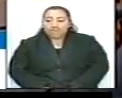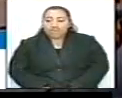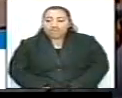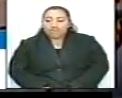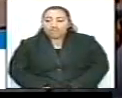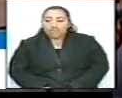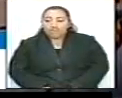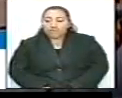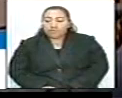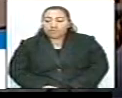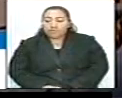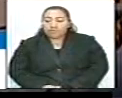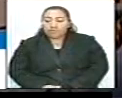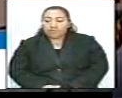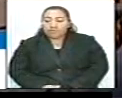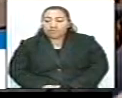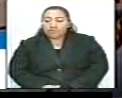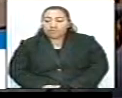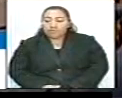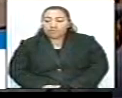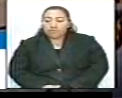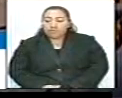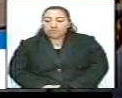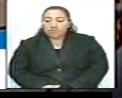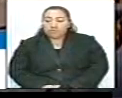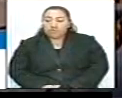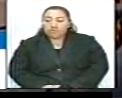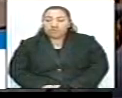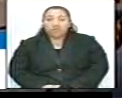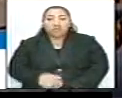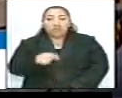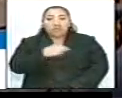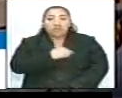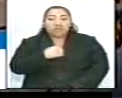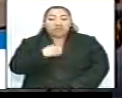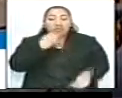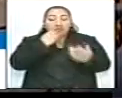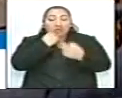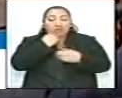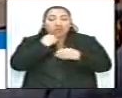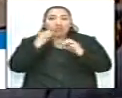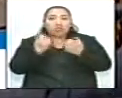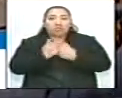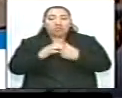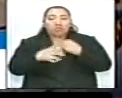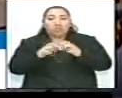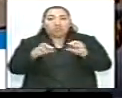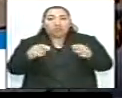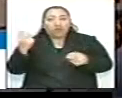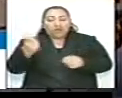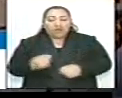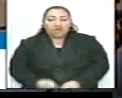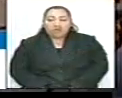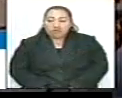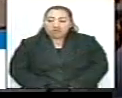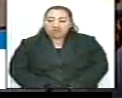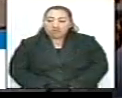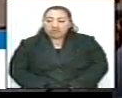que tenemos que hacer es con este ministro que venga y explique, ¿no?, a la representación nacional y a la población en general